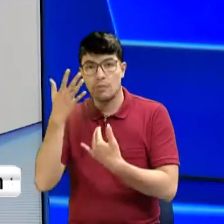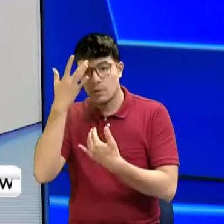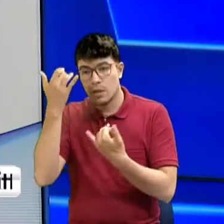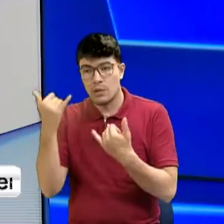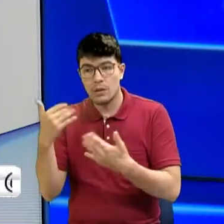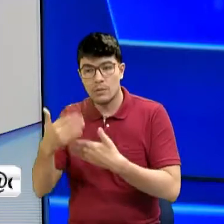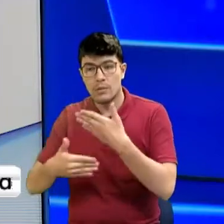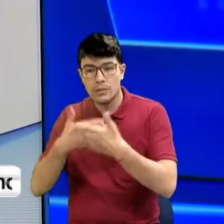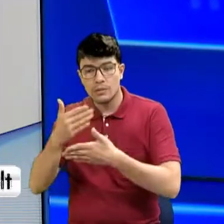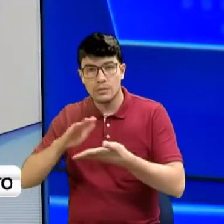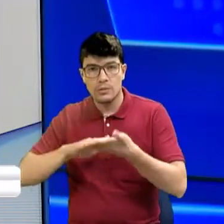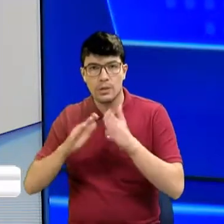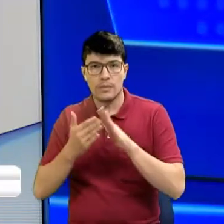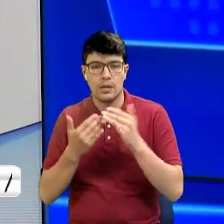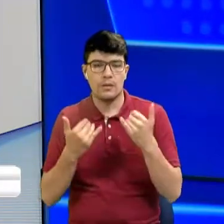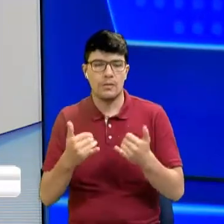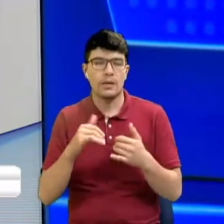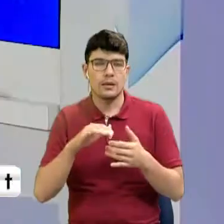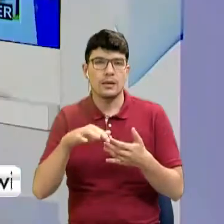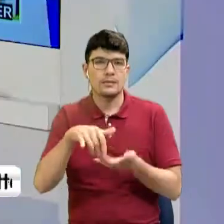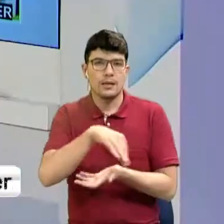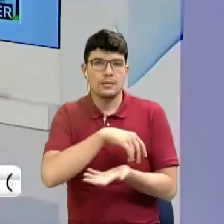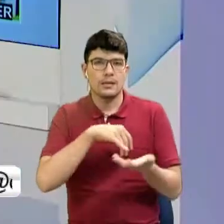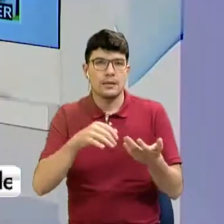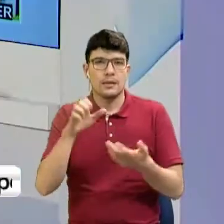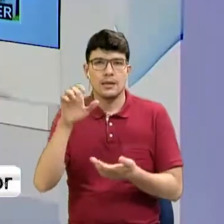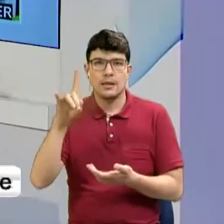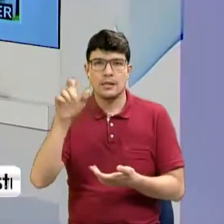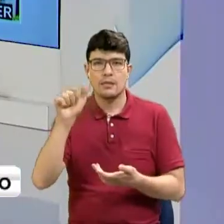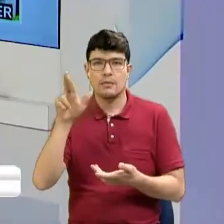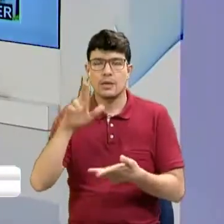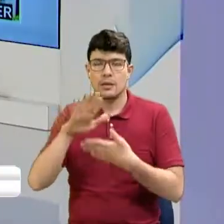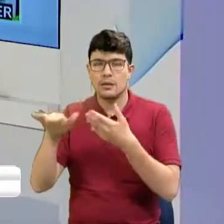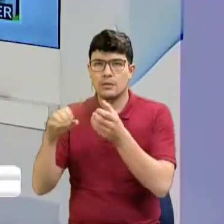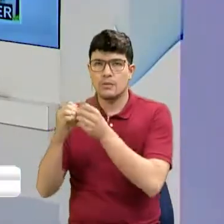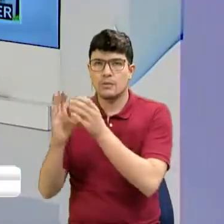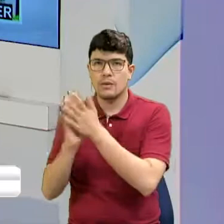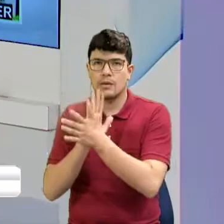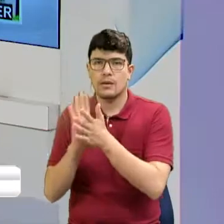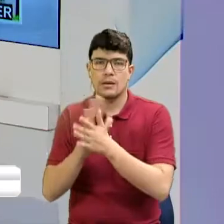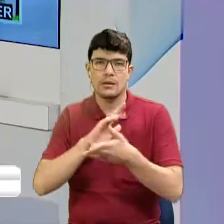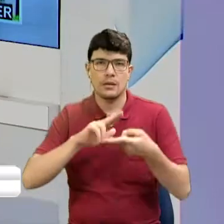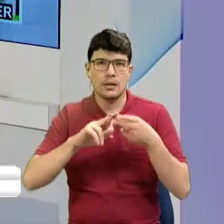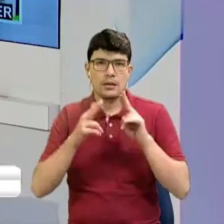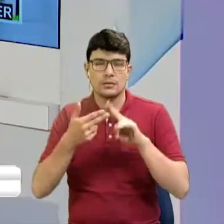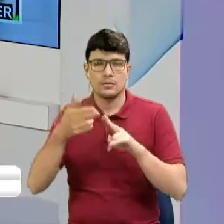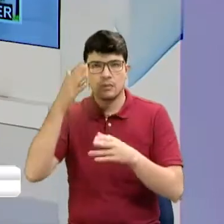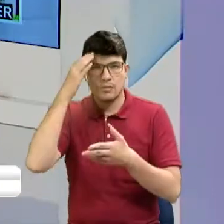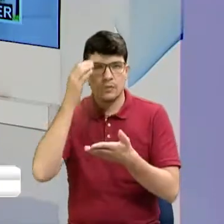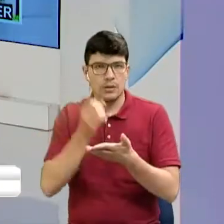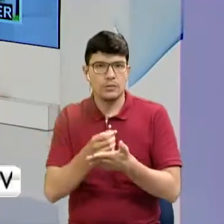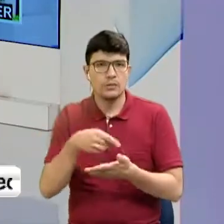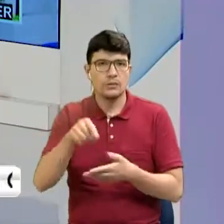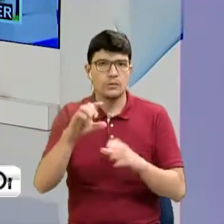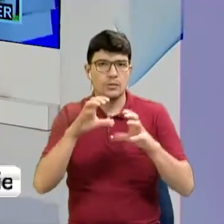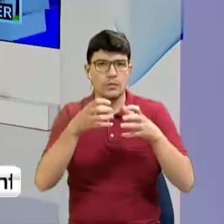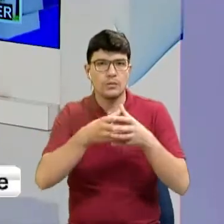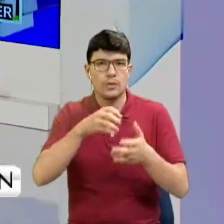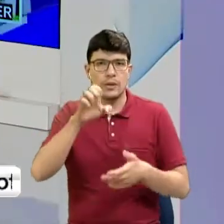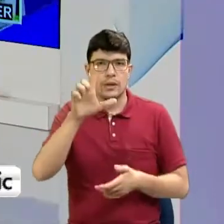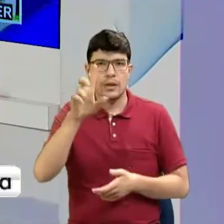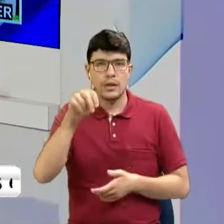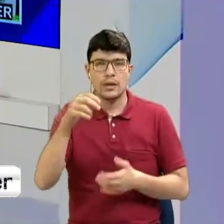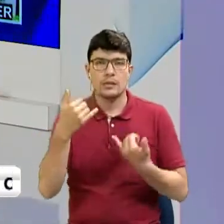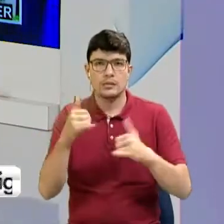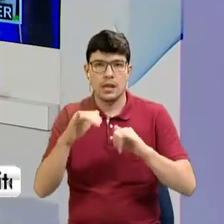vamos para santander con nuestro compañero eduard pinilla quien nos tiene información con respecto a este anuncio que hace lln sobre el cese de